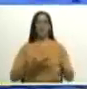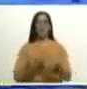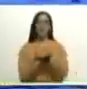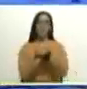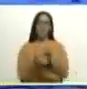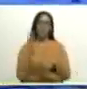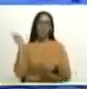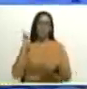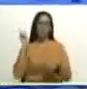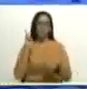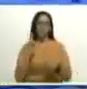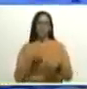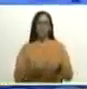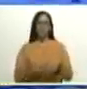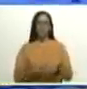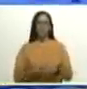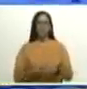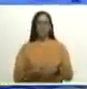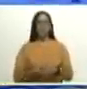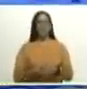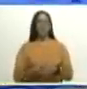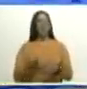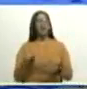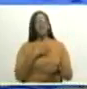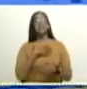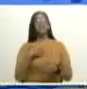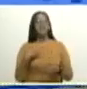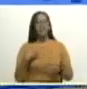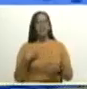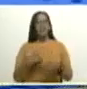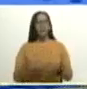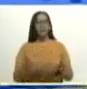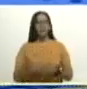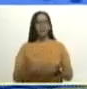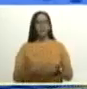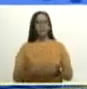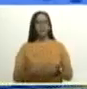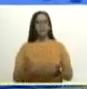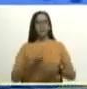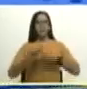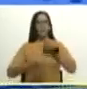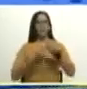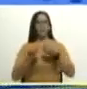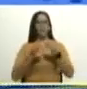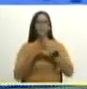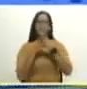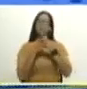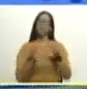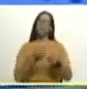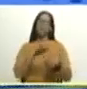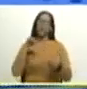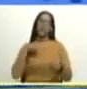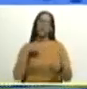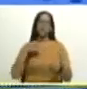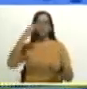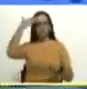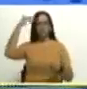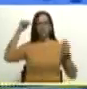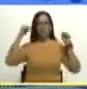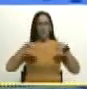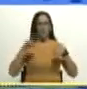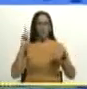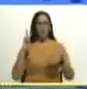Venezuela, de los que queremos la realización de todos nuestros sueños aquí en